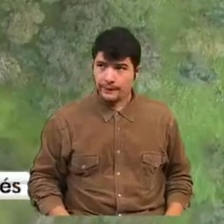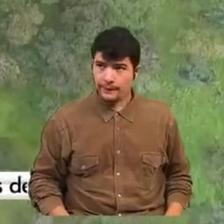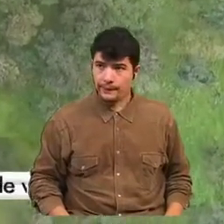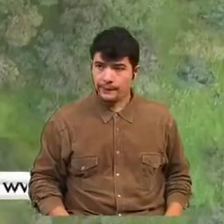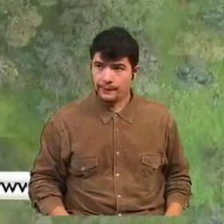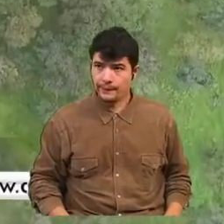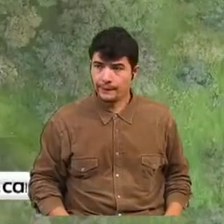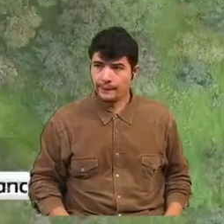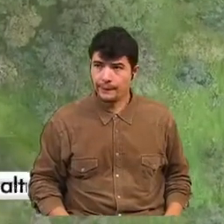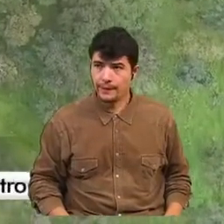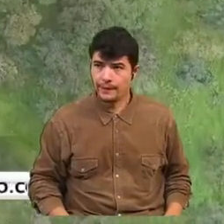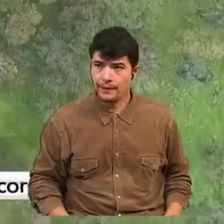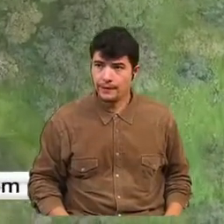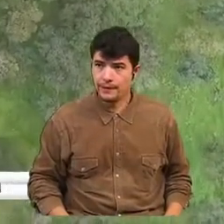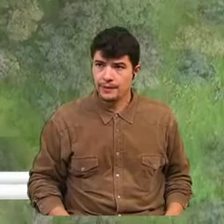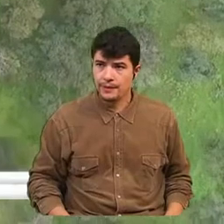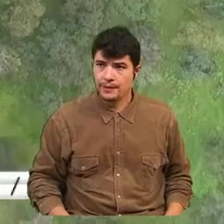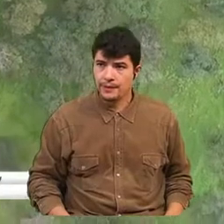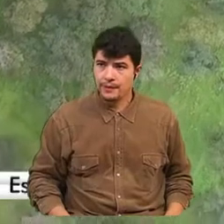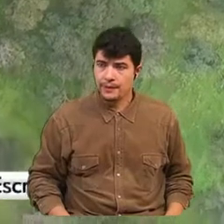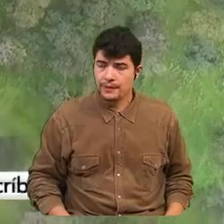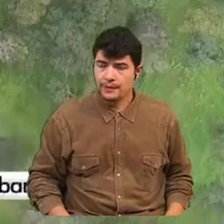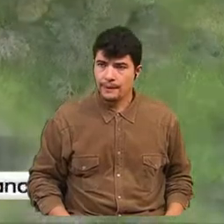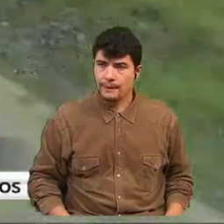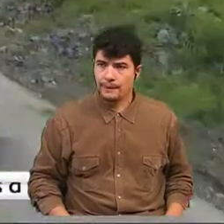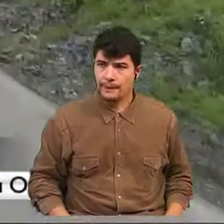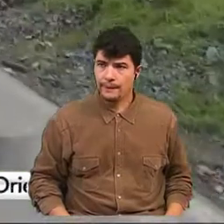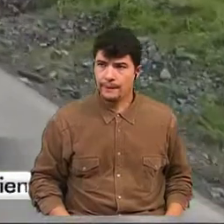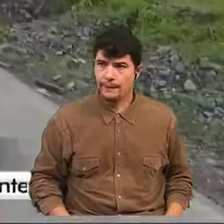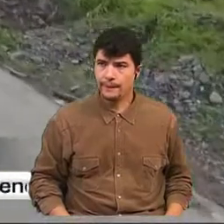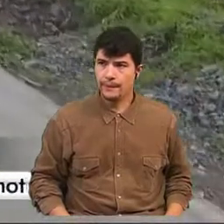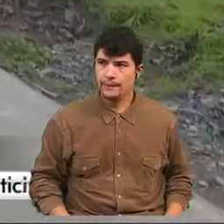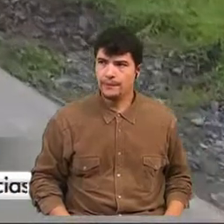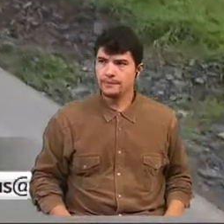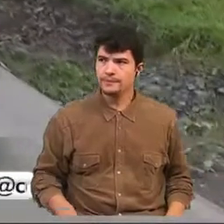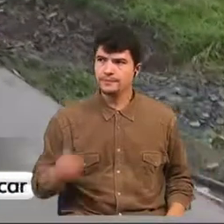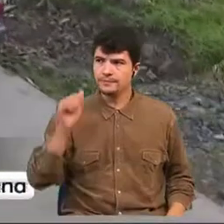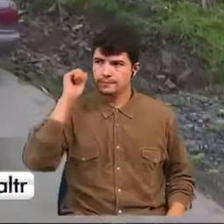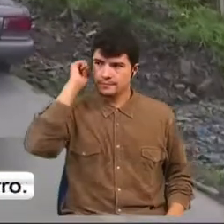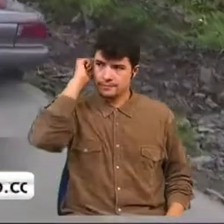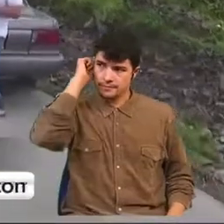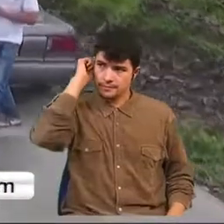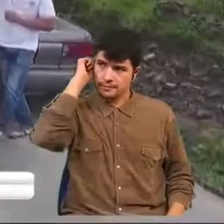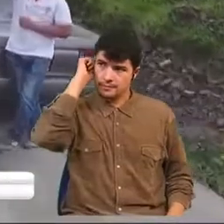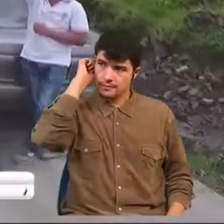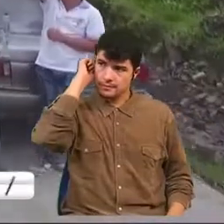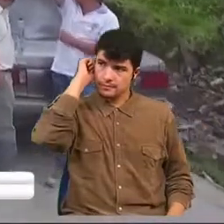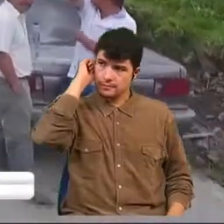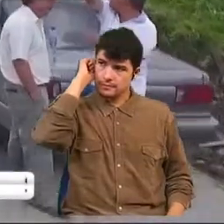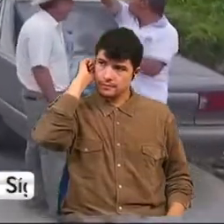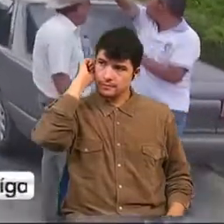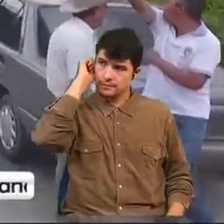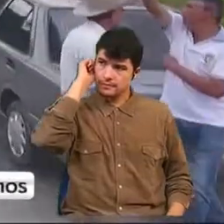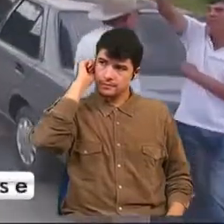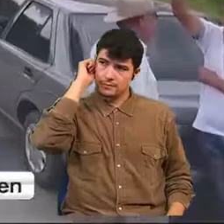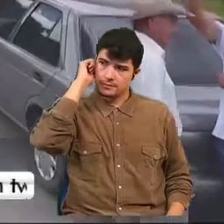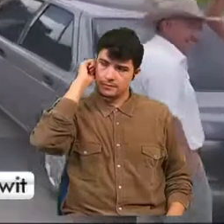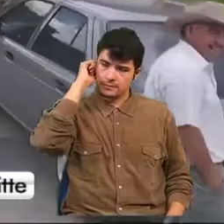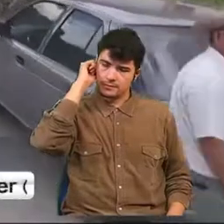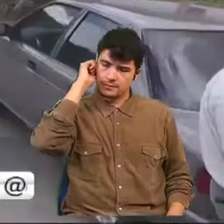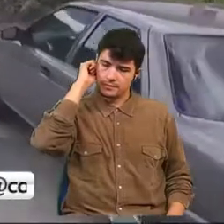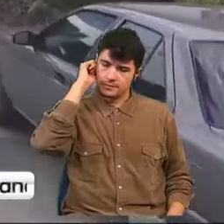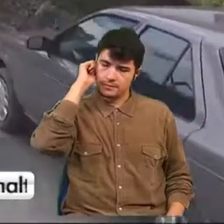habíamos iniciado la pavimentación hacia La Venta y hacia el municipio de La Belleza, e